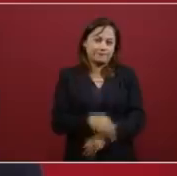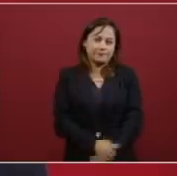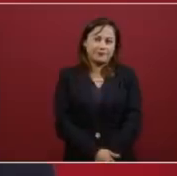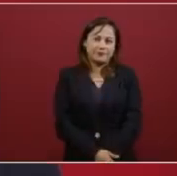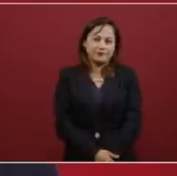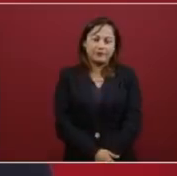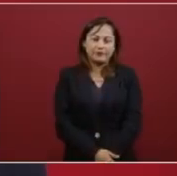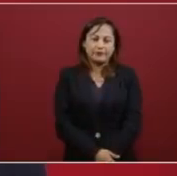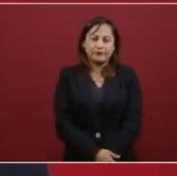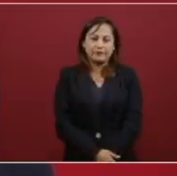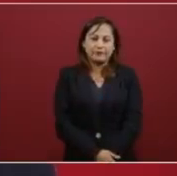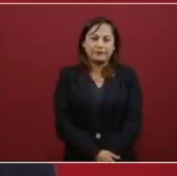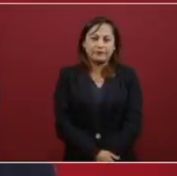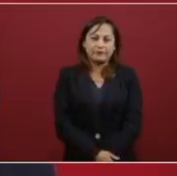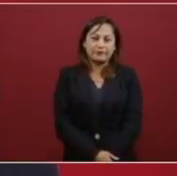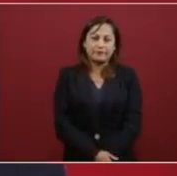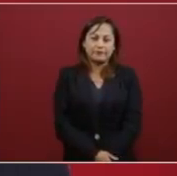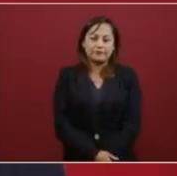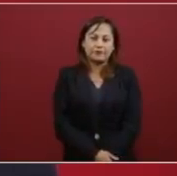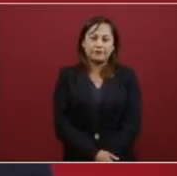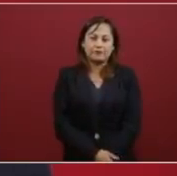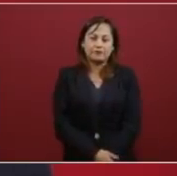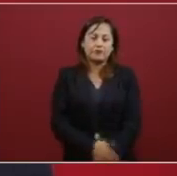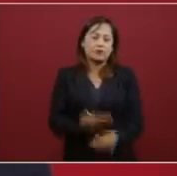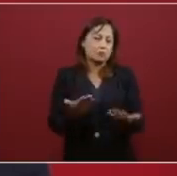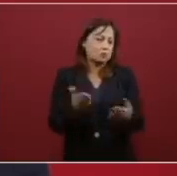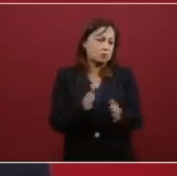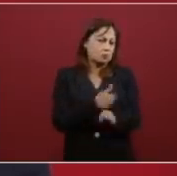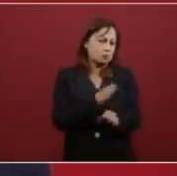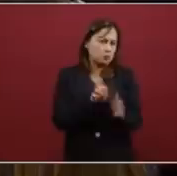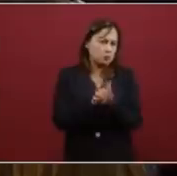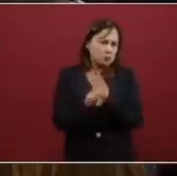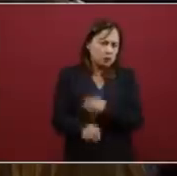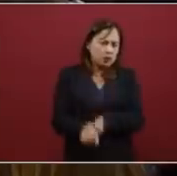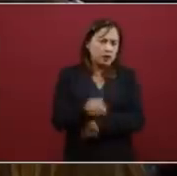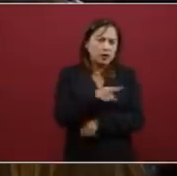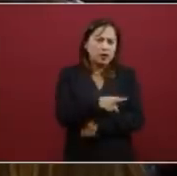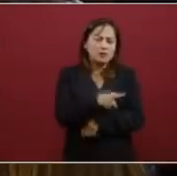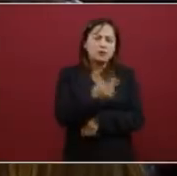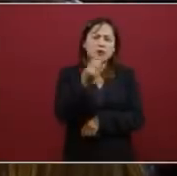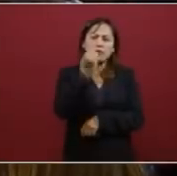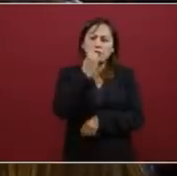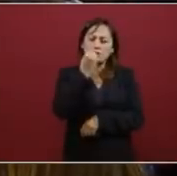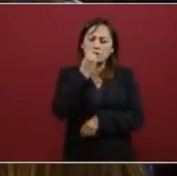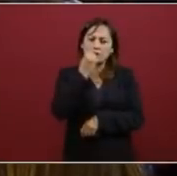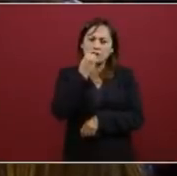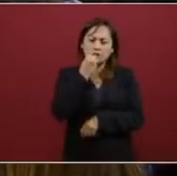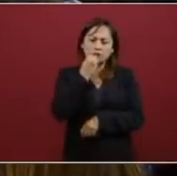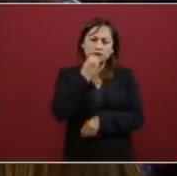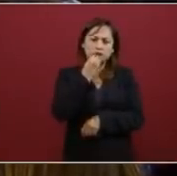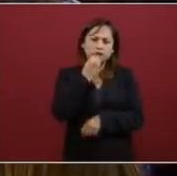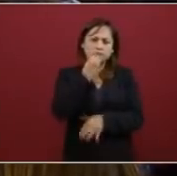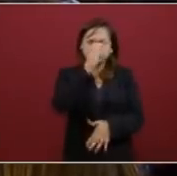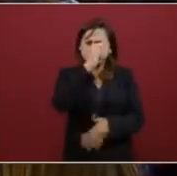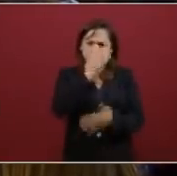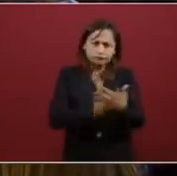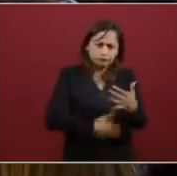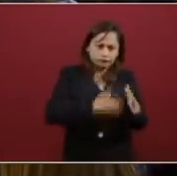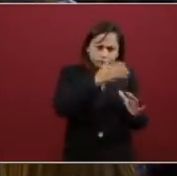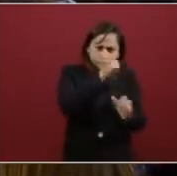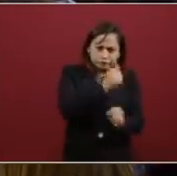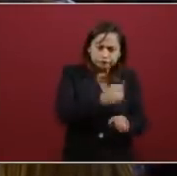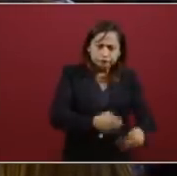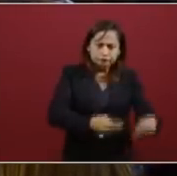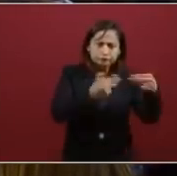ni en este caso de la venta de alimentos ni en la adquisición de